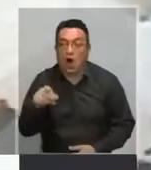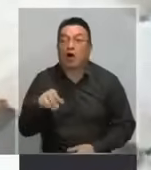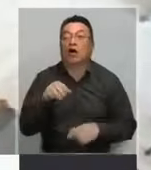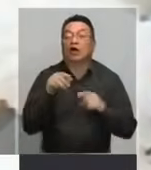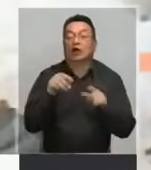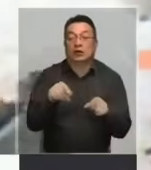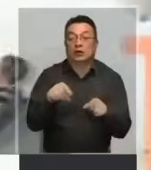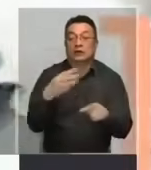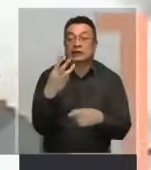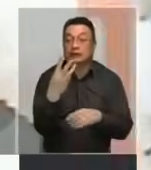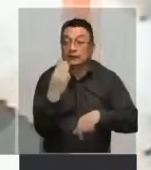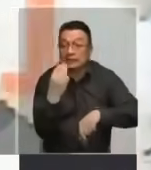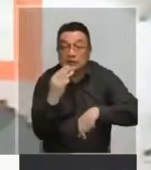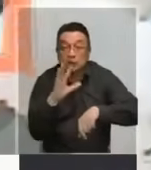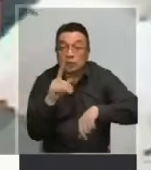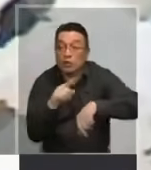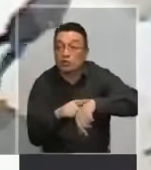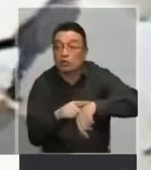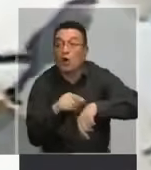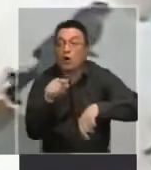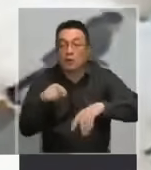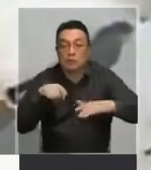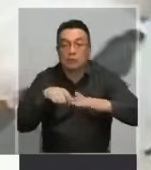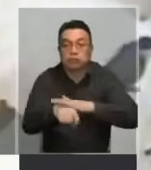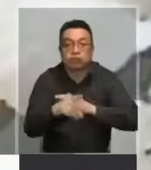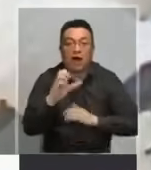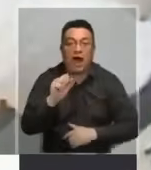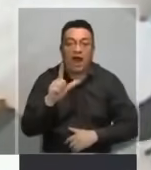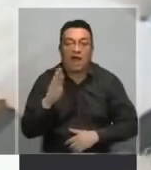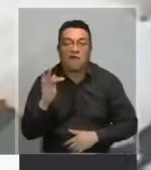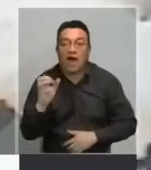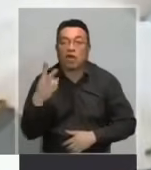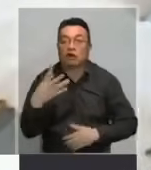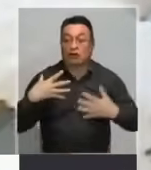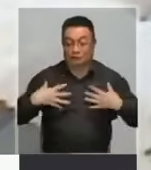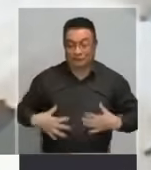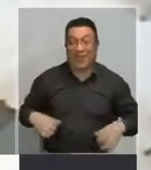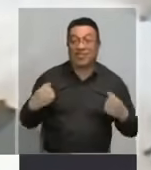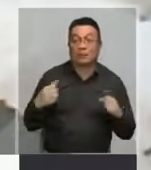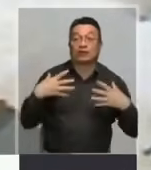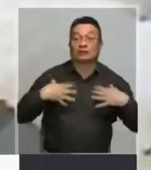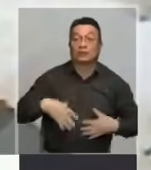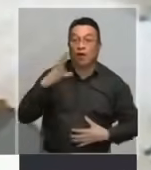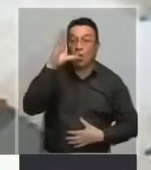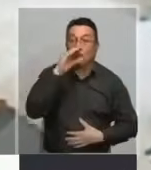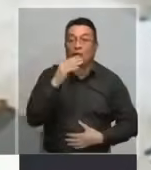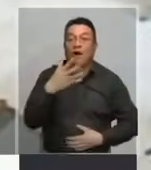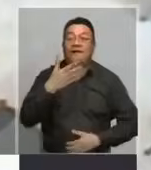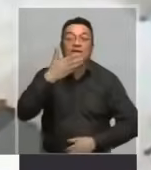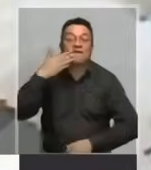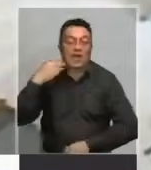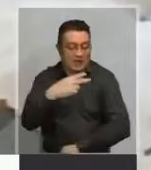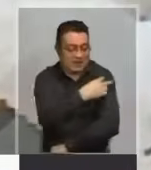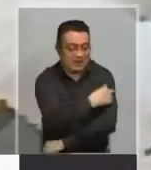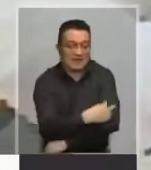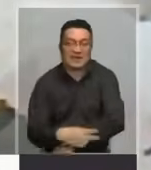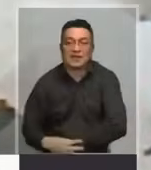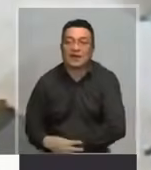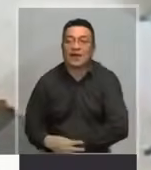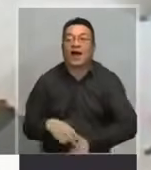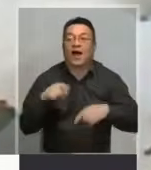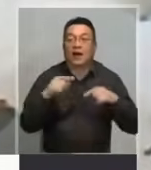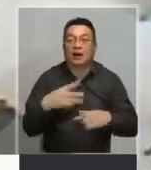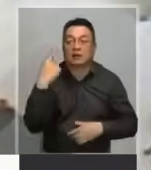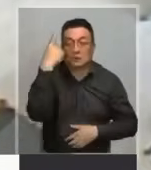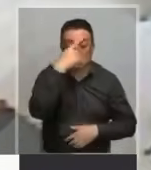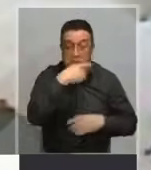segundos. Entra por el denominado sector Alfa 2. Ropa deportiva, casaca oscura, franjas blancas en las mangas, rostro